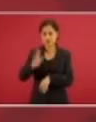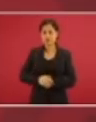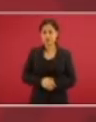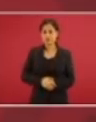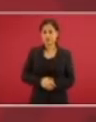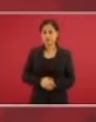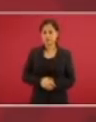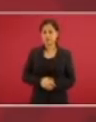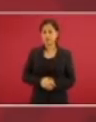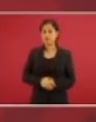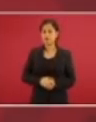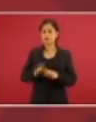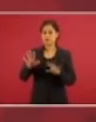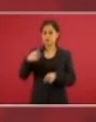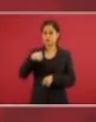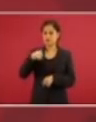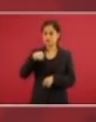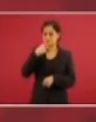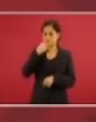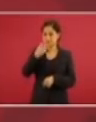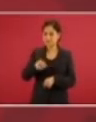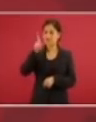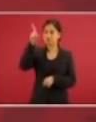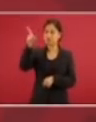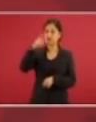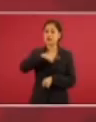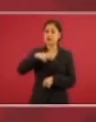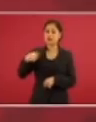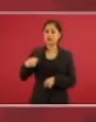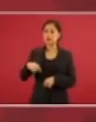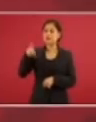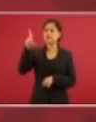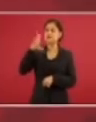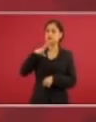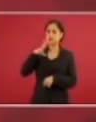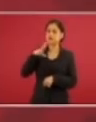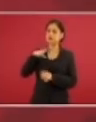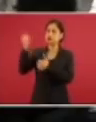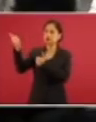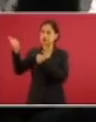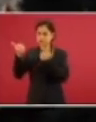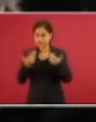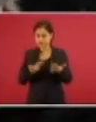Estamos consiguiendo, les decía, en China conseguimos, y se están haciendo pedidos para tenerlos todos.